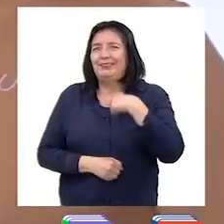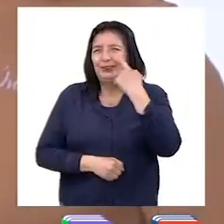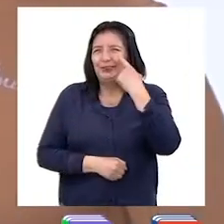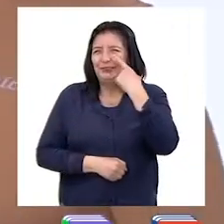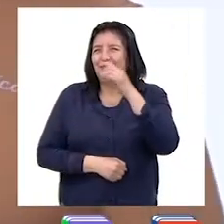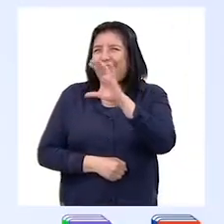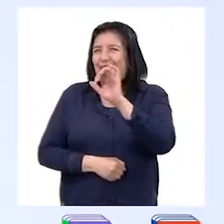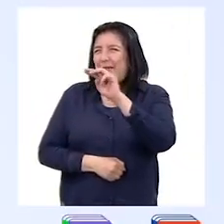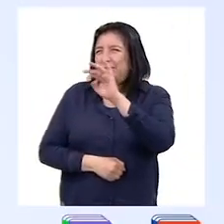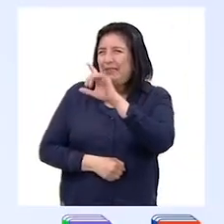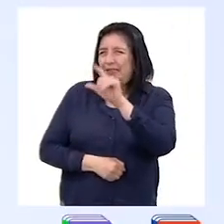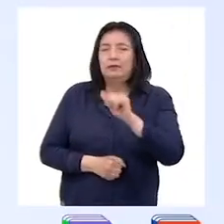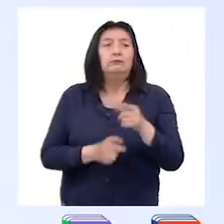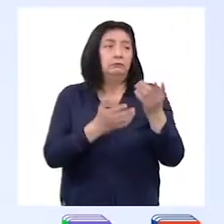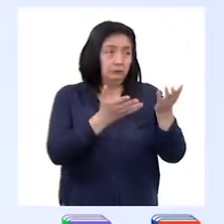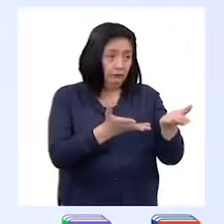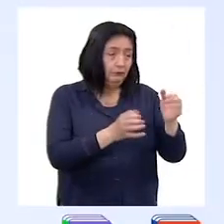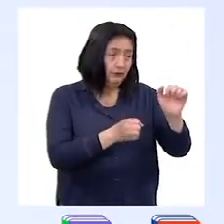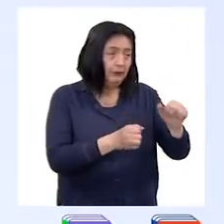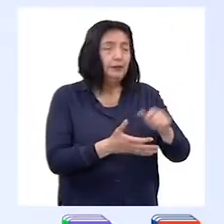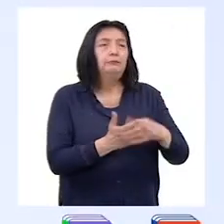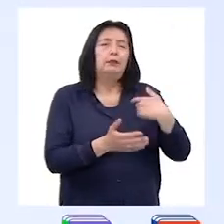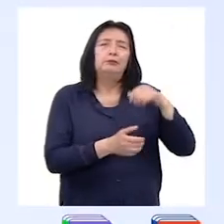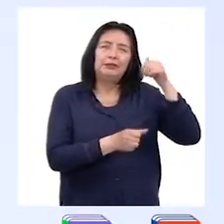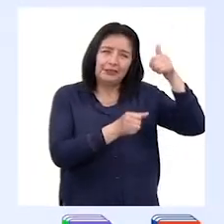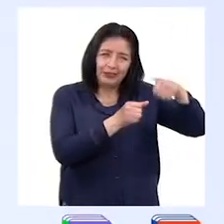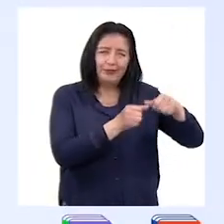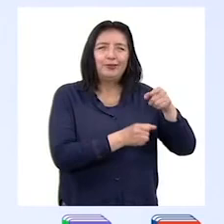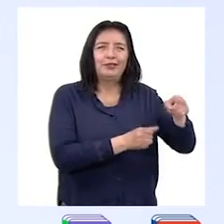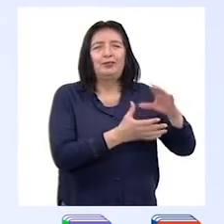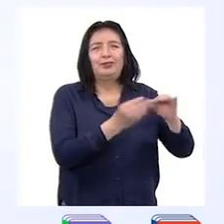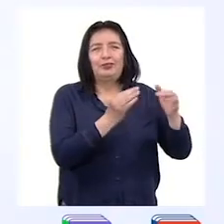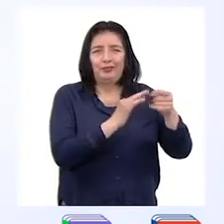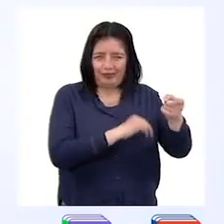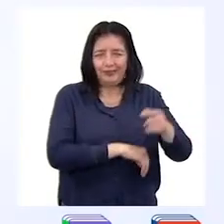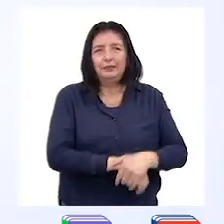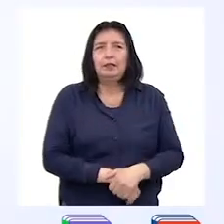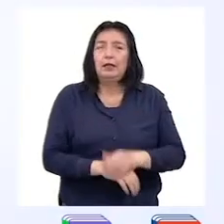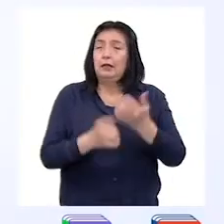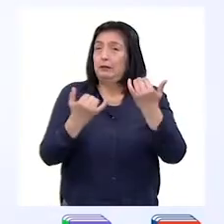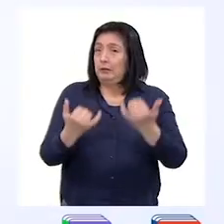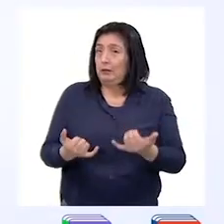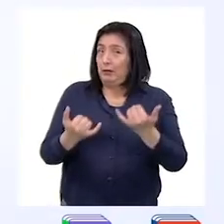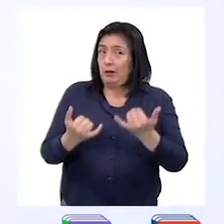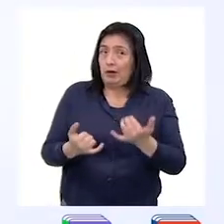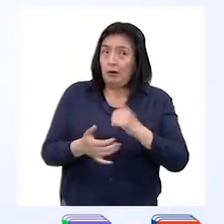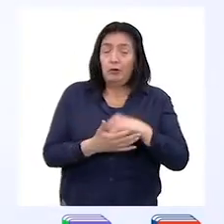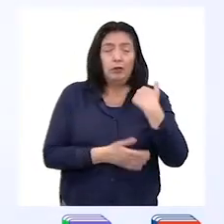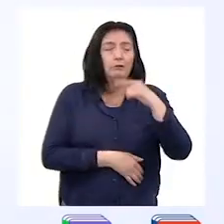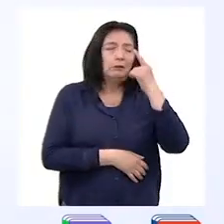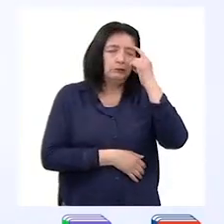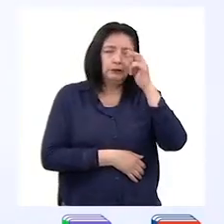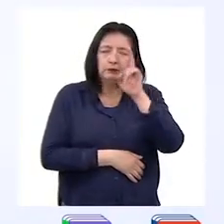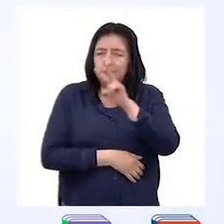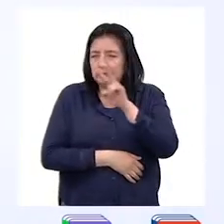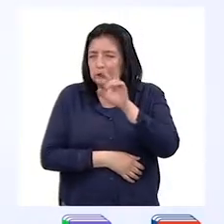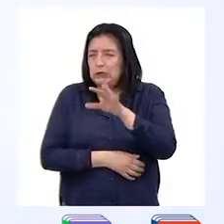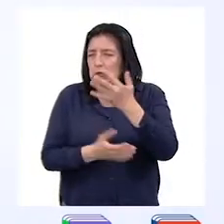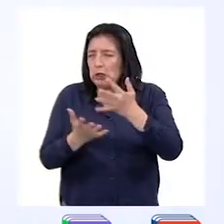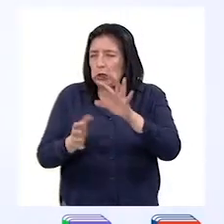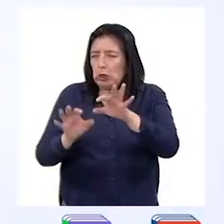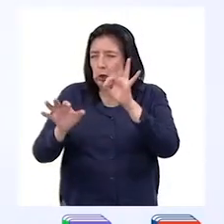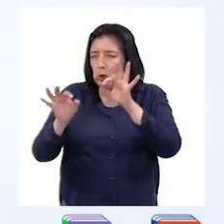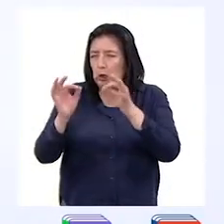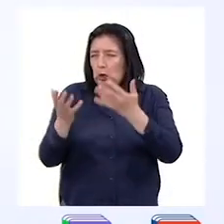conocimos a Camila. Justo vamos a repasar nuevamente su historia, pero esta vez identificando